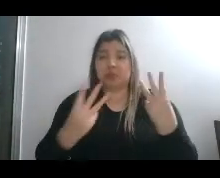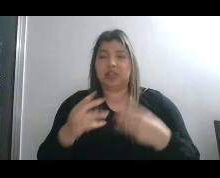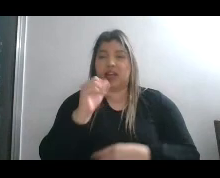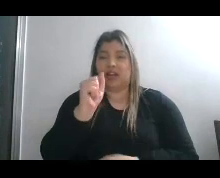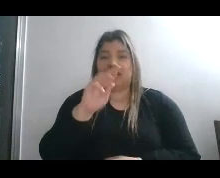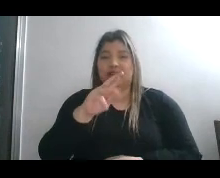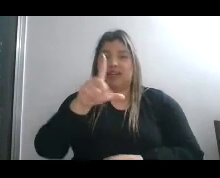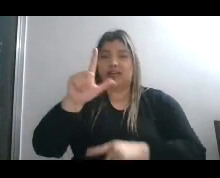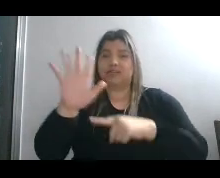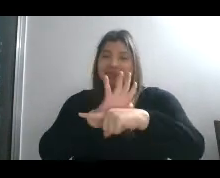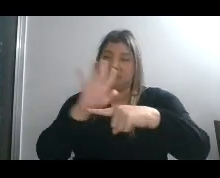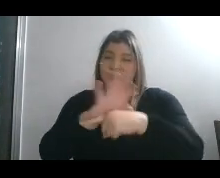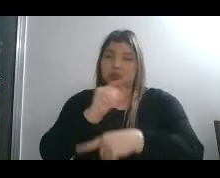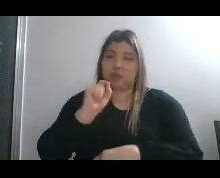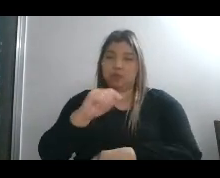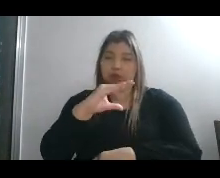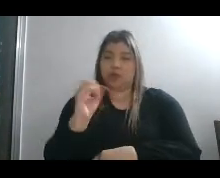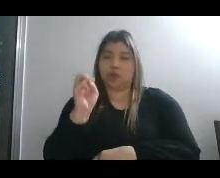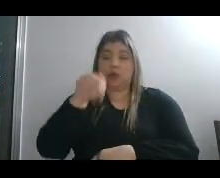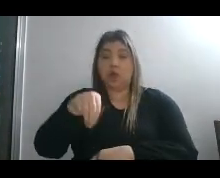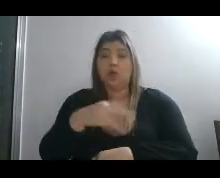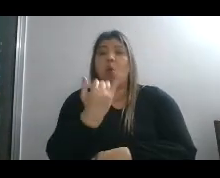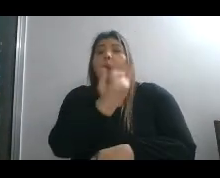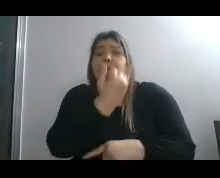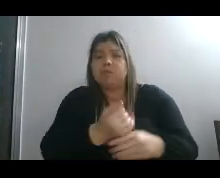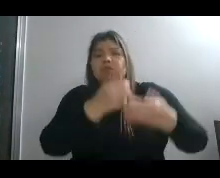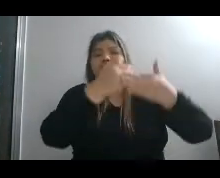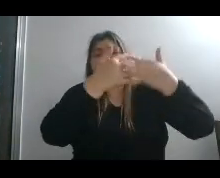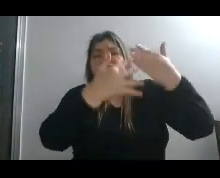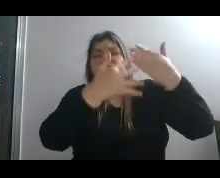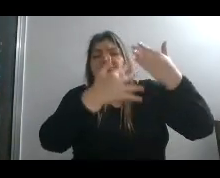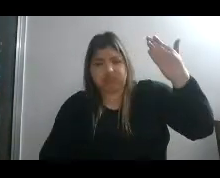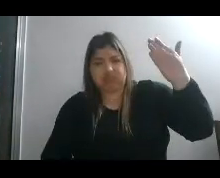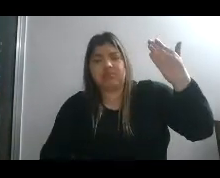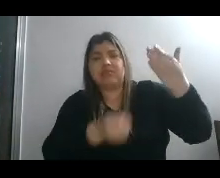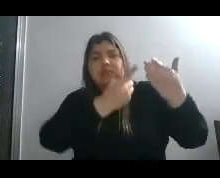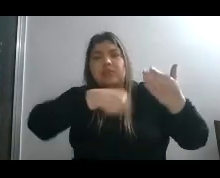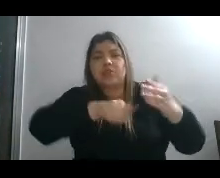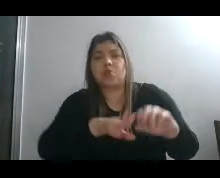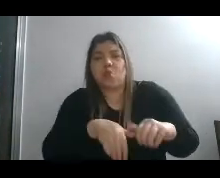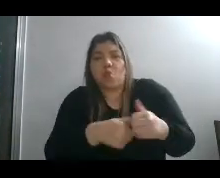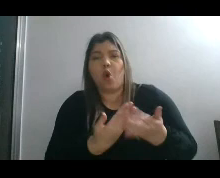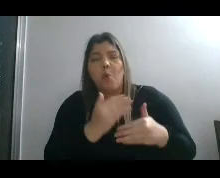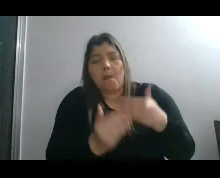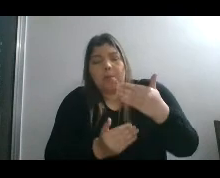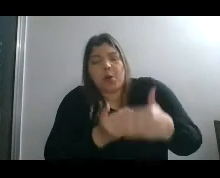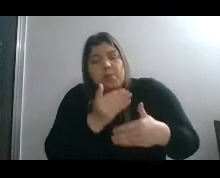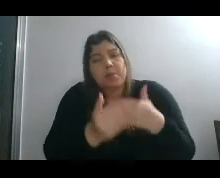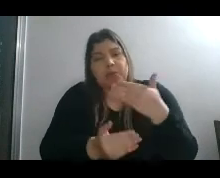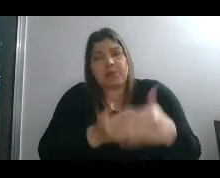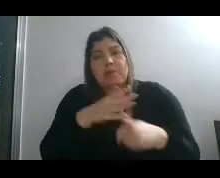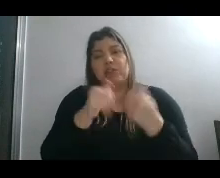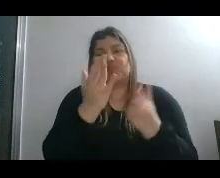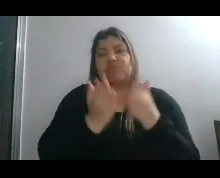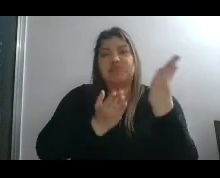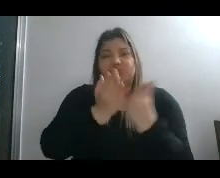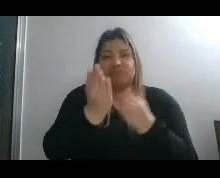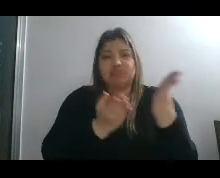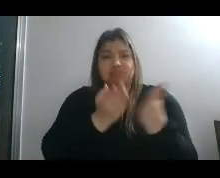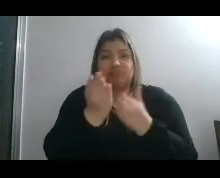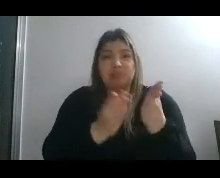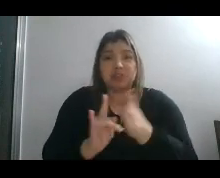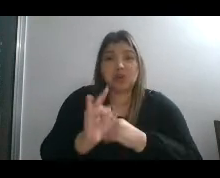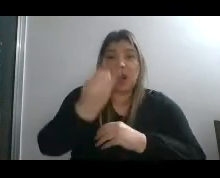www.arlsura.com, donde contamos con un protocolo preforma para gestionar la reactivación y en servicios en línea las diferentes listas